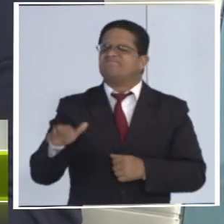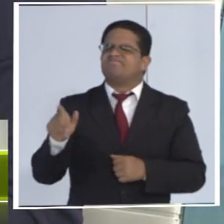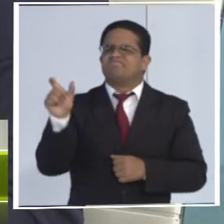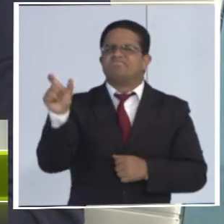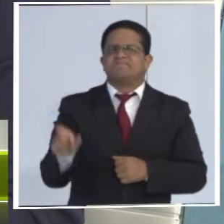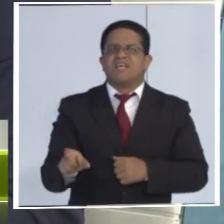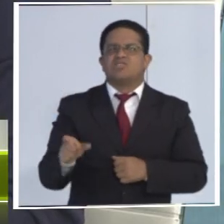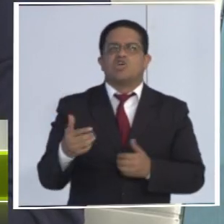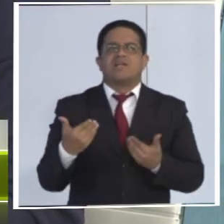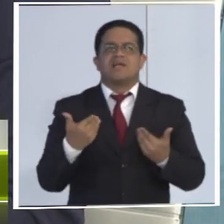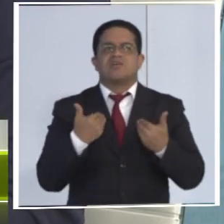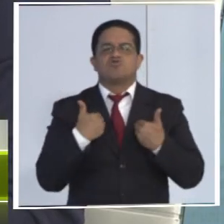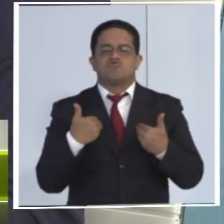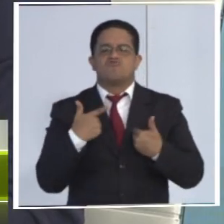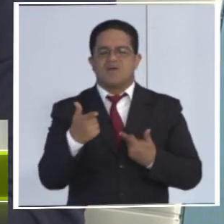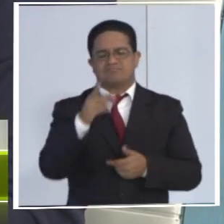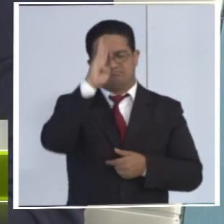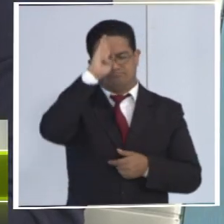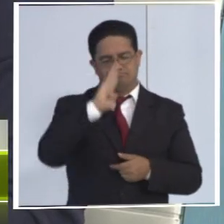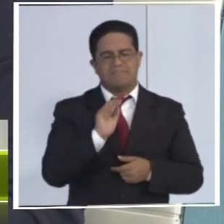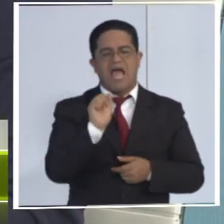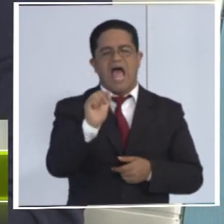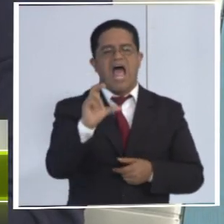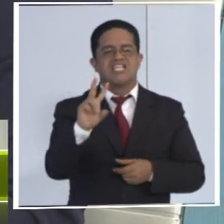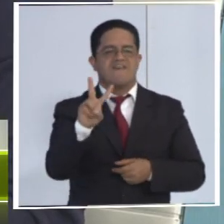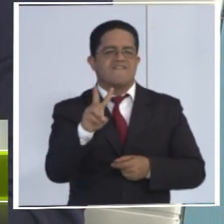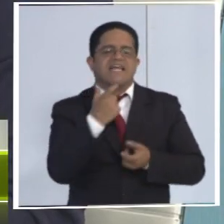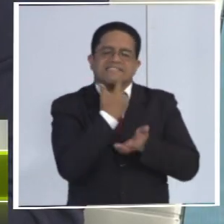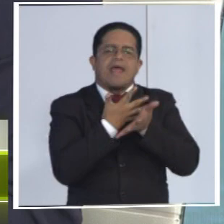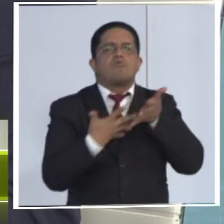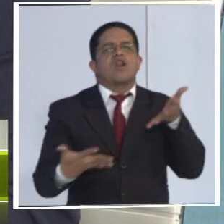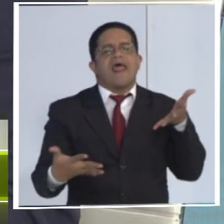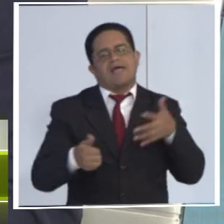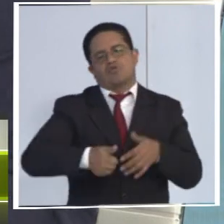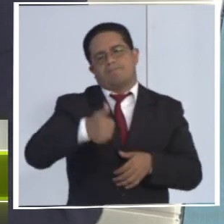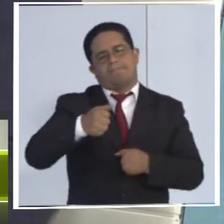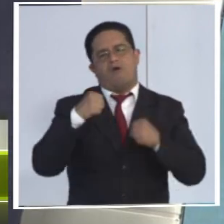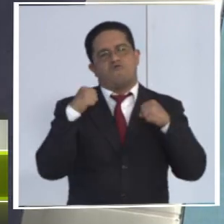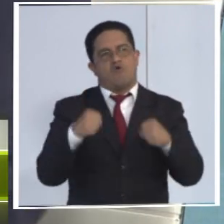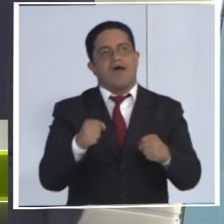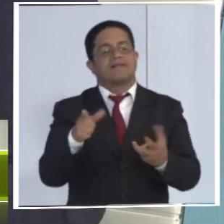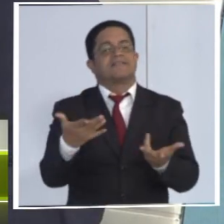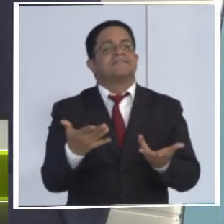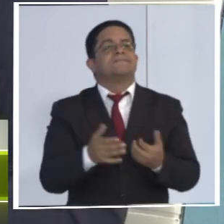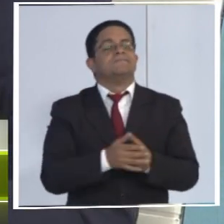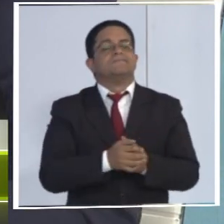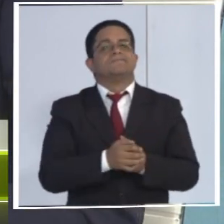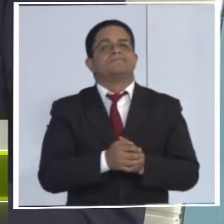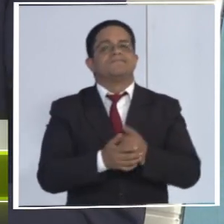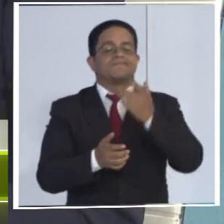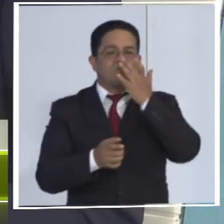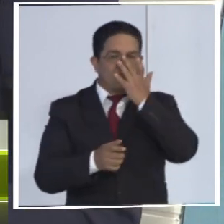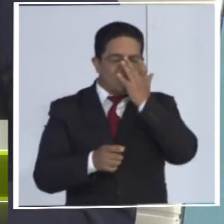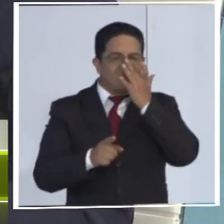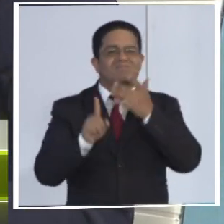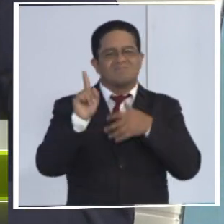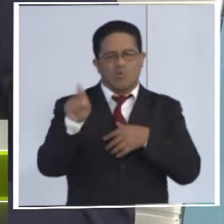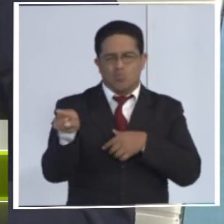un episodio cerebrovascular hemorrágico, que es uno de los más fuertes, y nos dice también que la clínica es mucho más